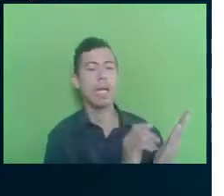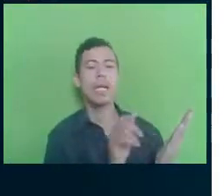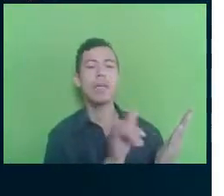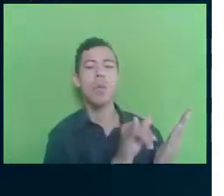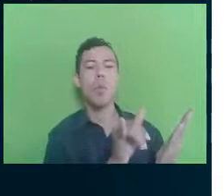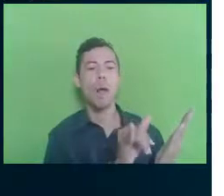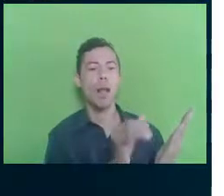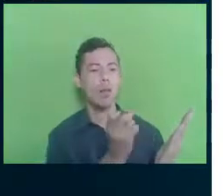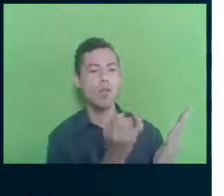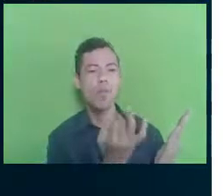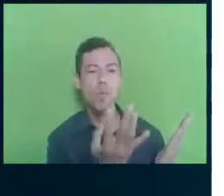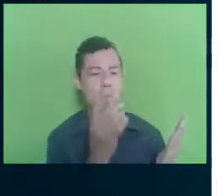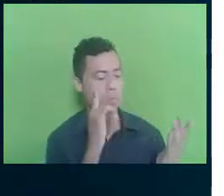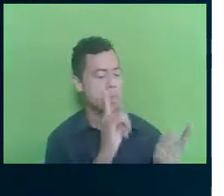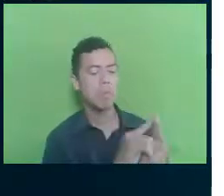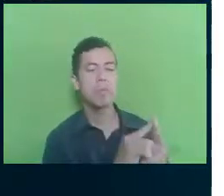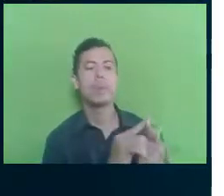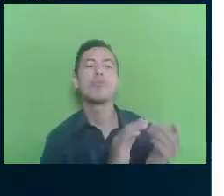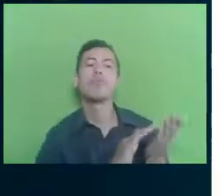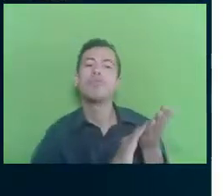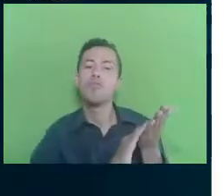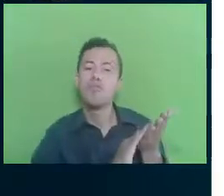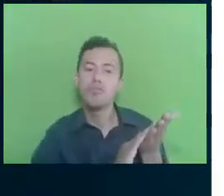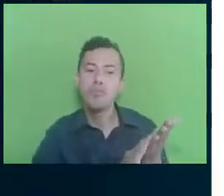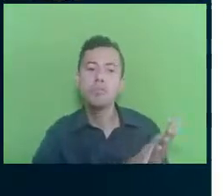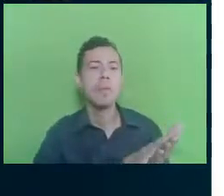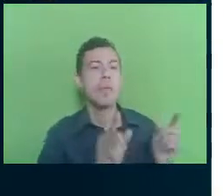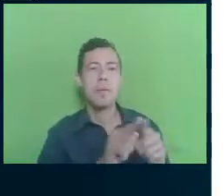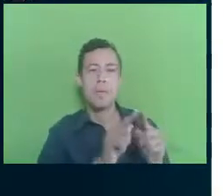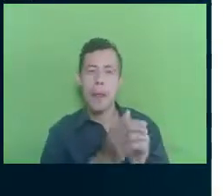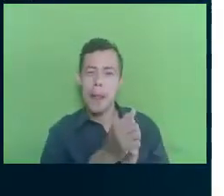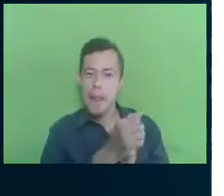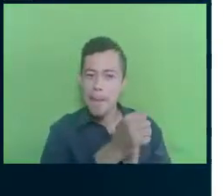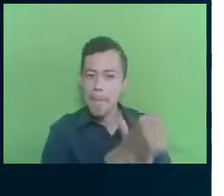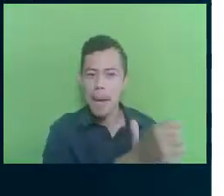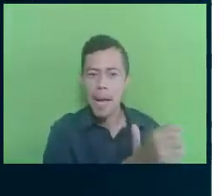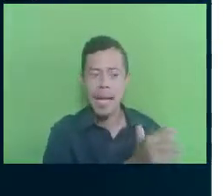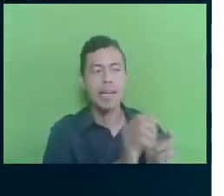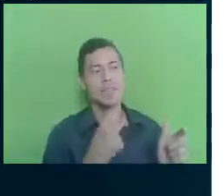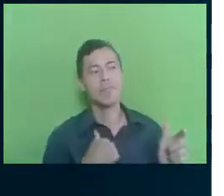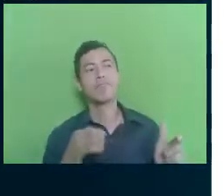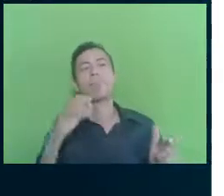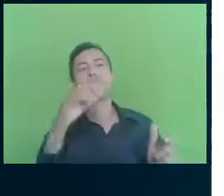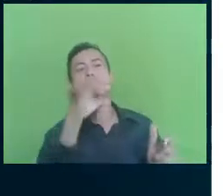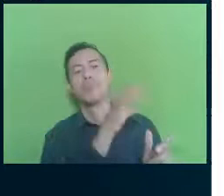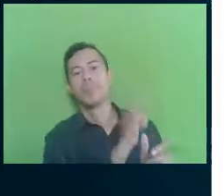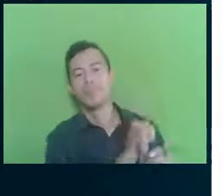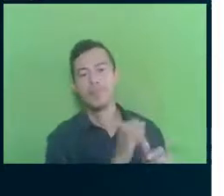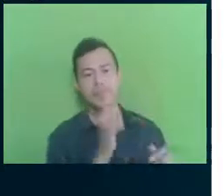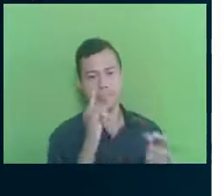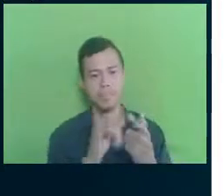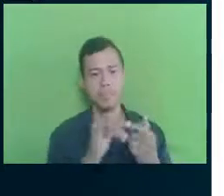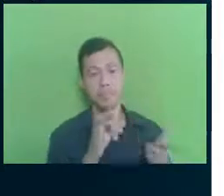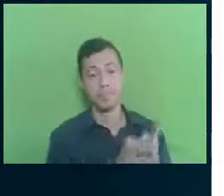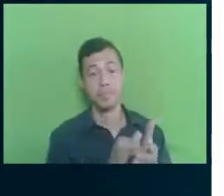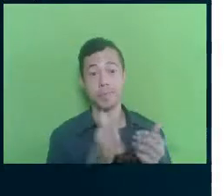es el mejor camino o la mejor forma de obtener esa salida,